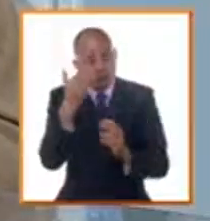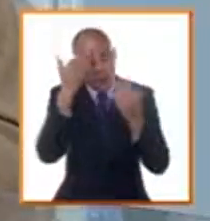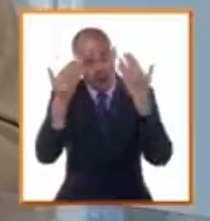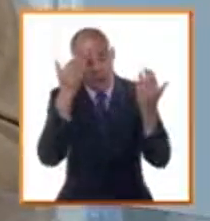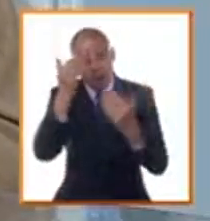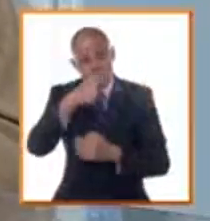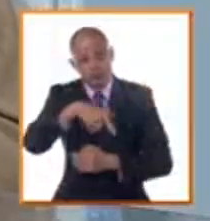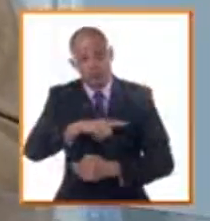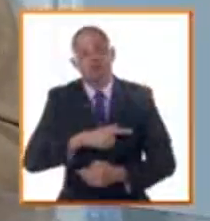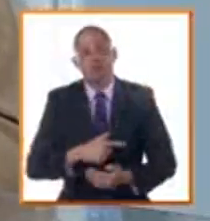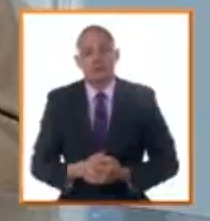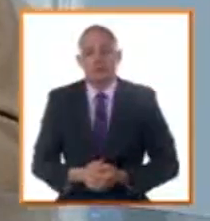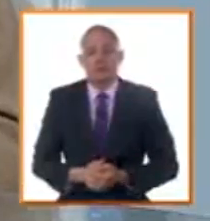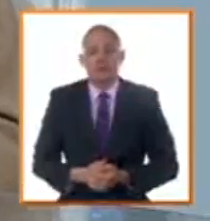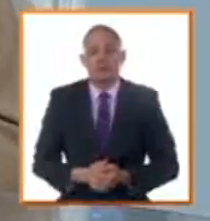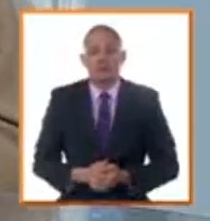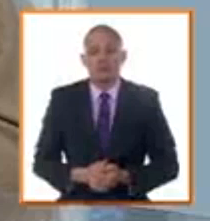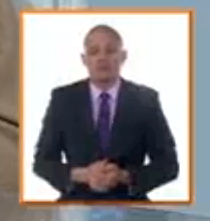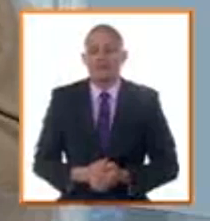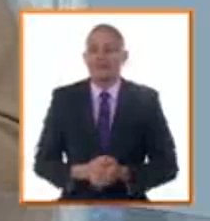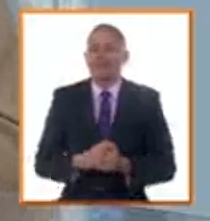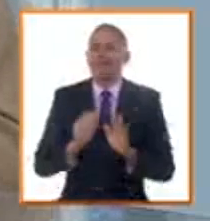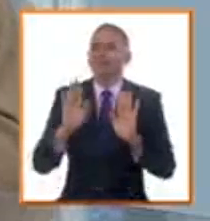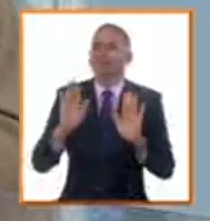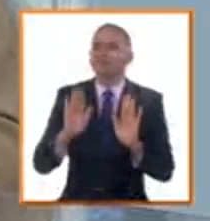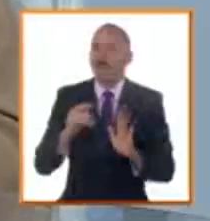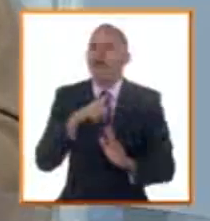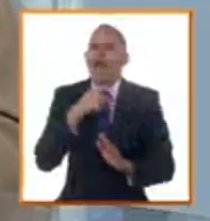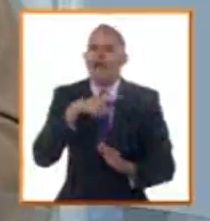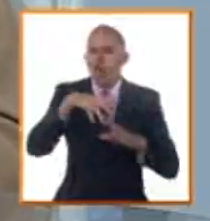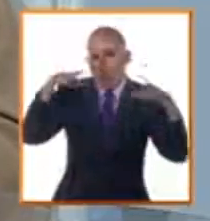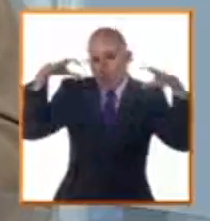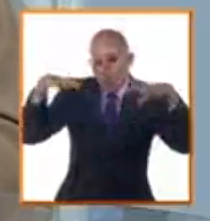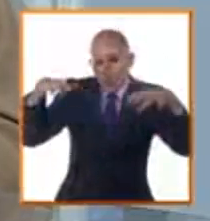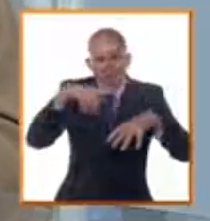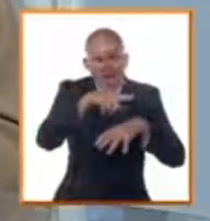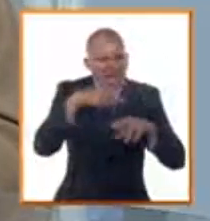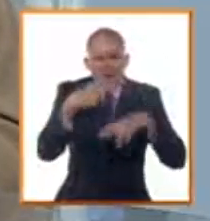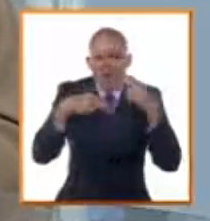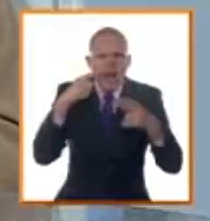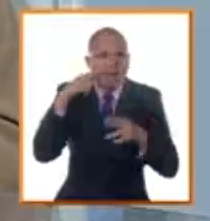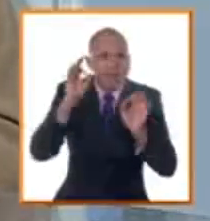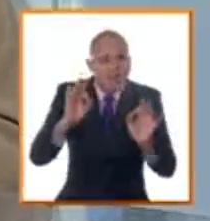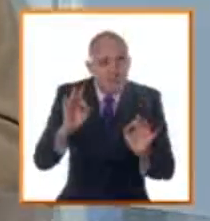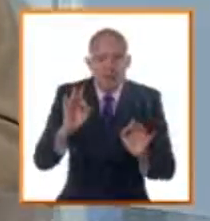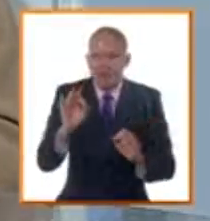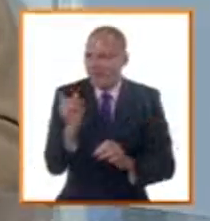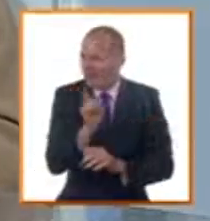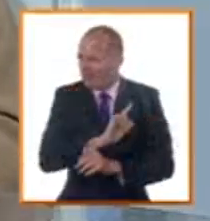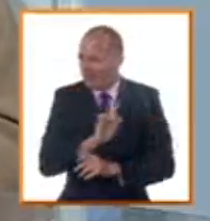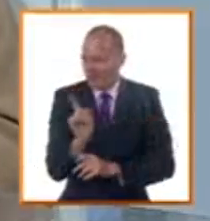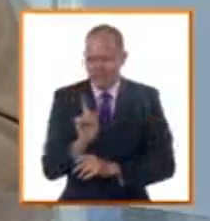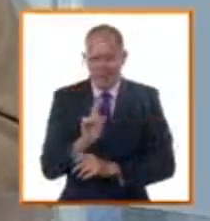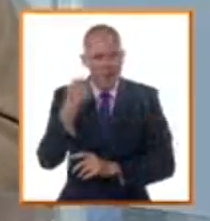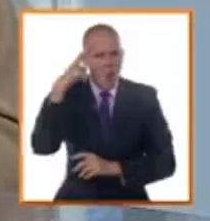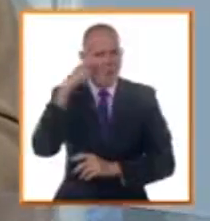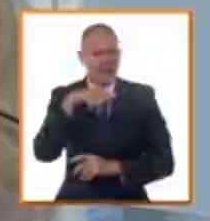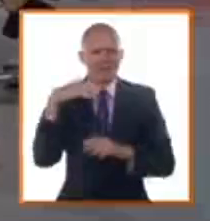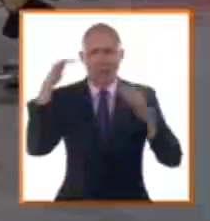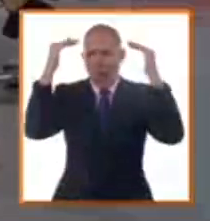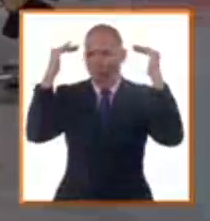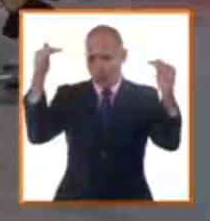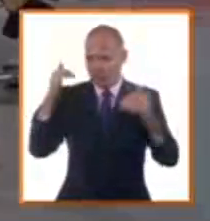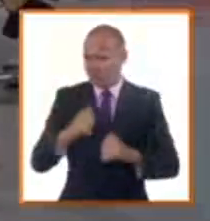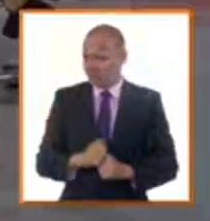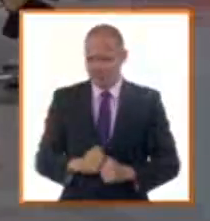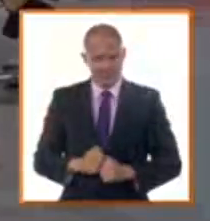la vigilancia nacional. Y bajo también el aguacero nuestro radar lo mide. Es decir, no es que está metido en un lugar y el agua está cayendo en